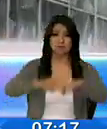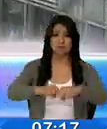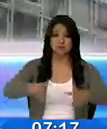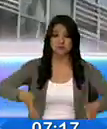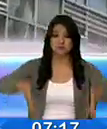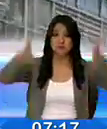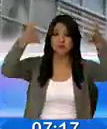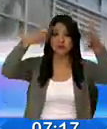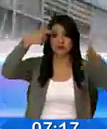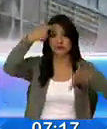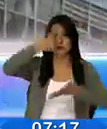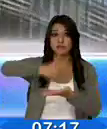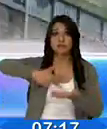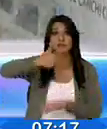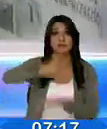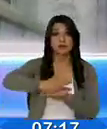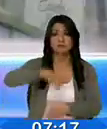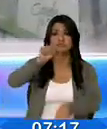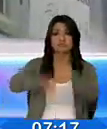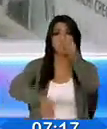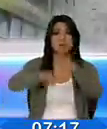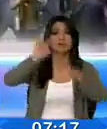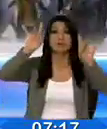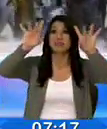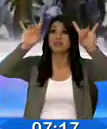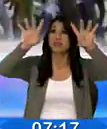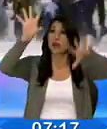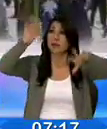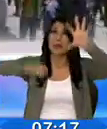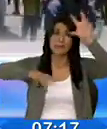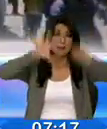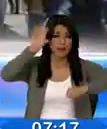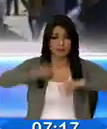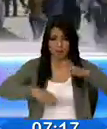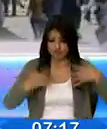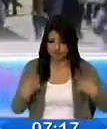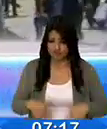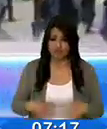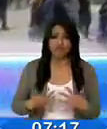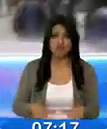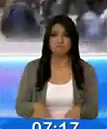edificio de la Gobernación del Carchi. Los ventanales quedaron totalmente destruidos.